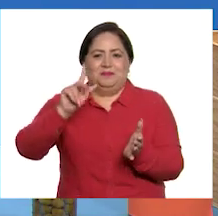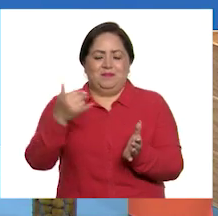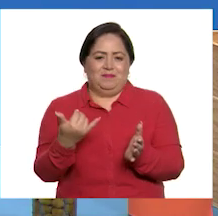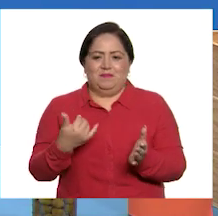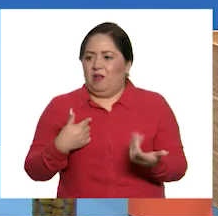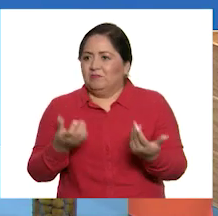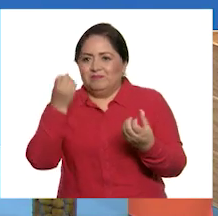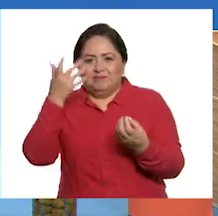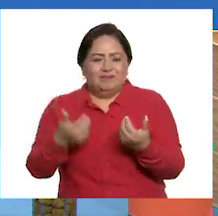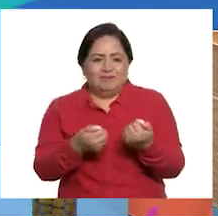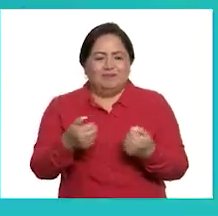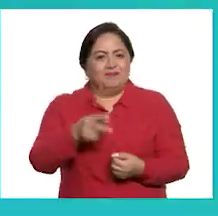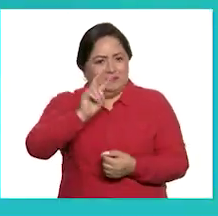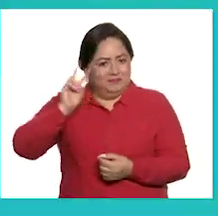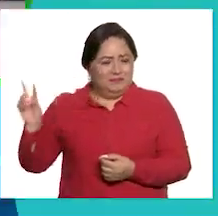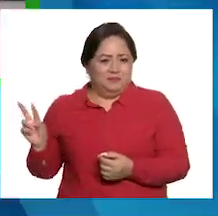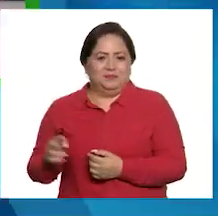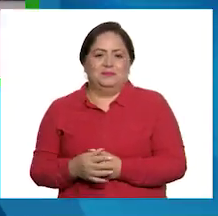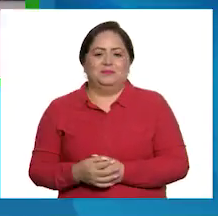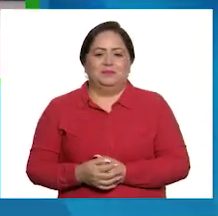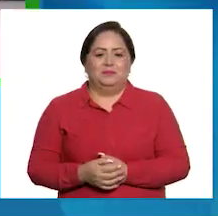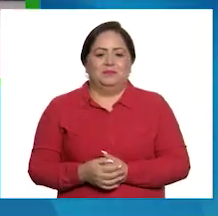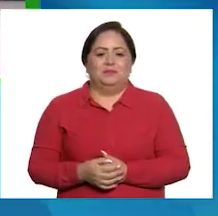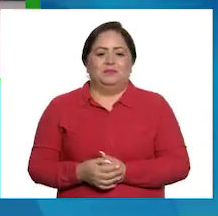botón, pero córrelo.